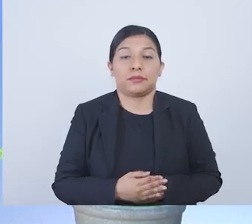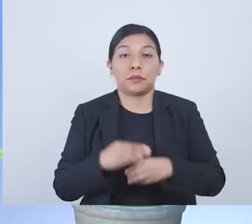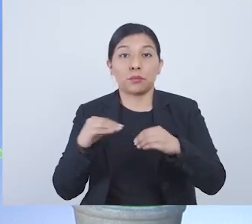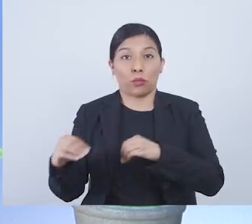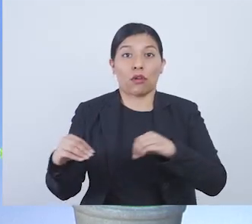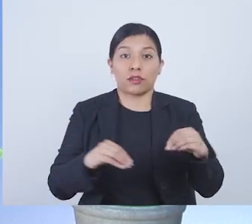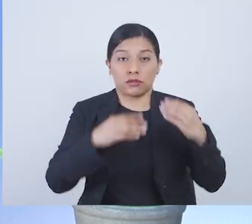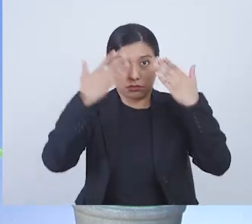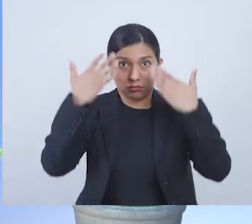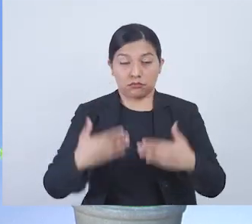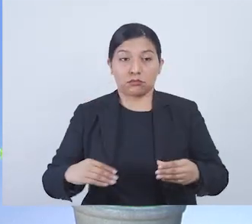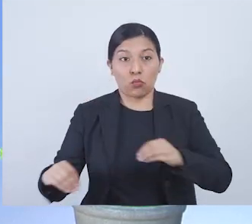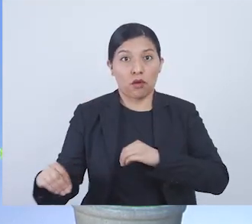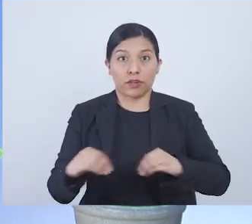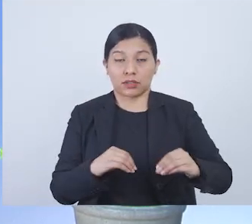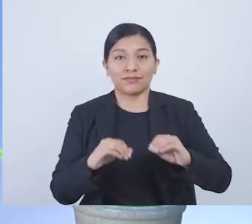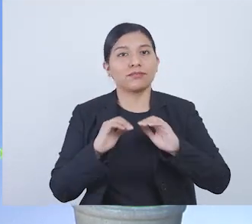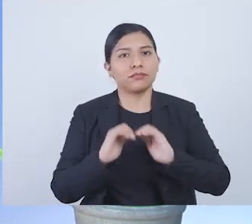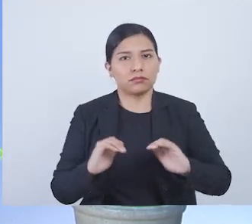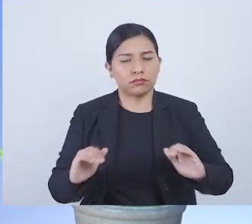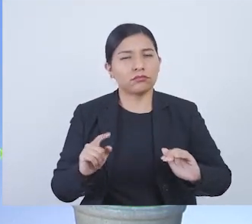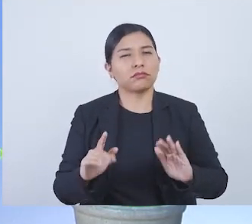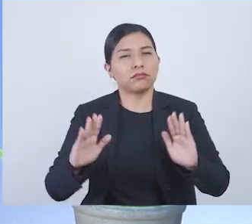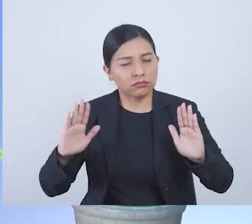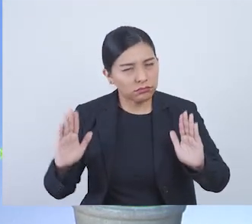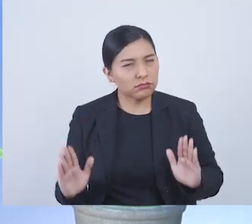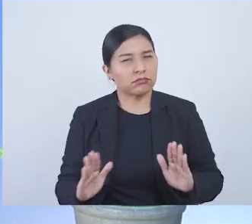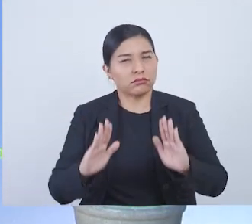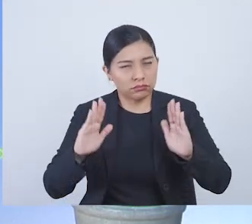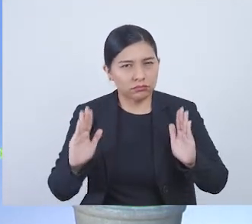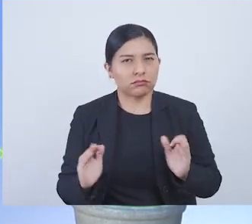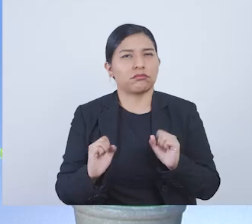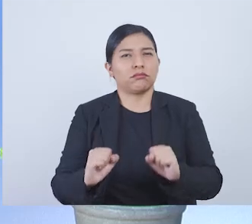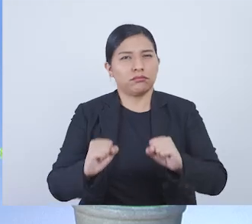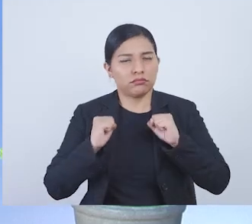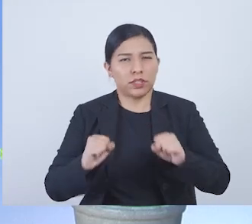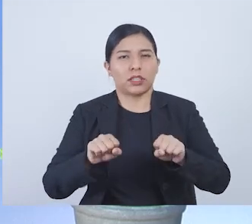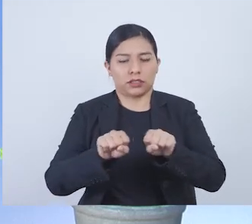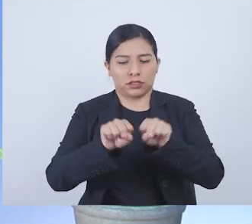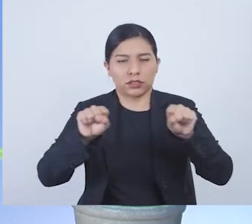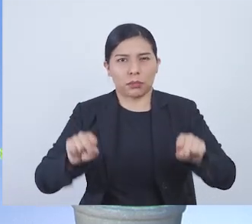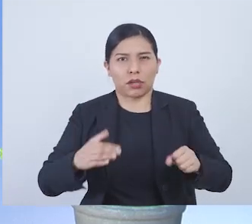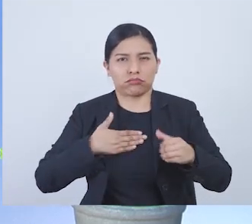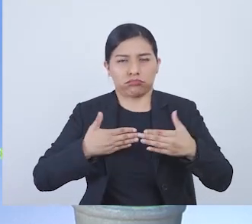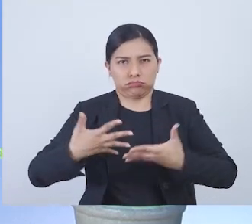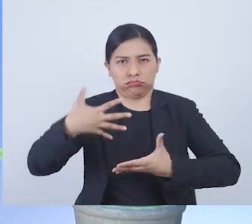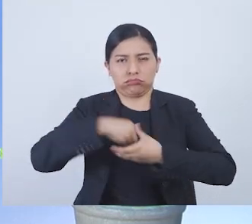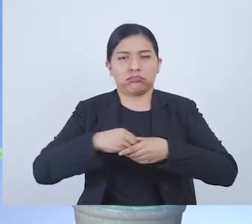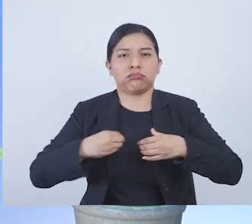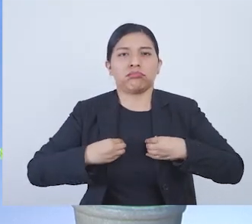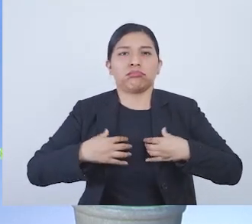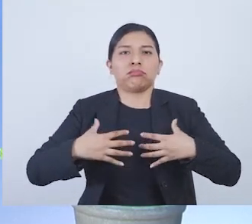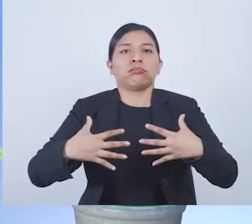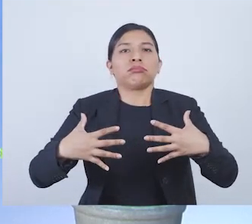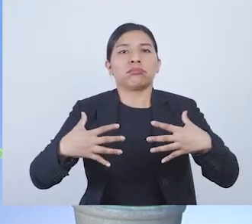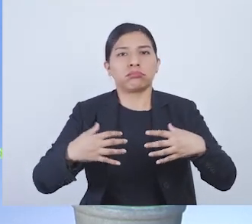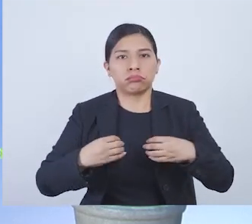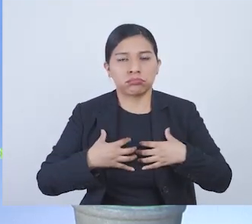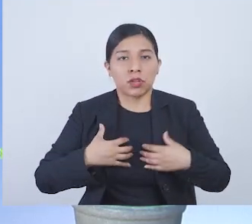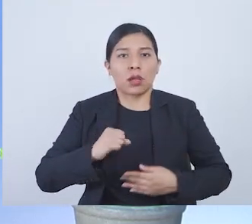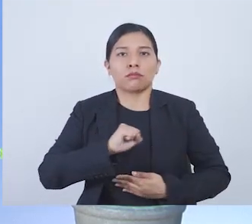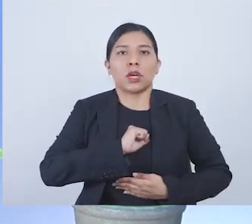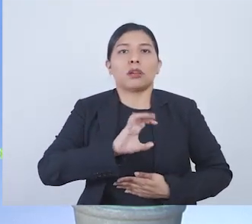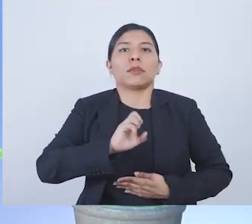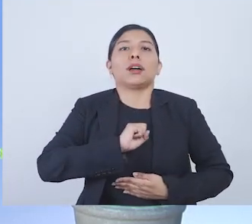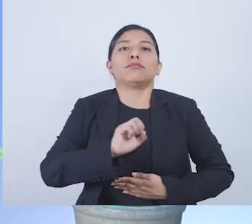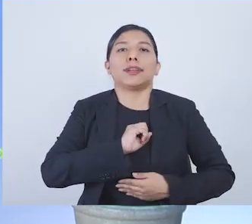movimiento, los niños van fortaleciendo el sistema respiratorio, el sistema cardiopulmonar,